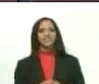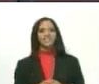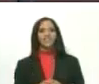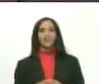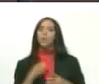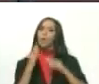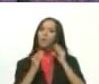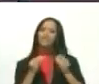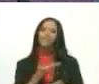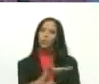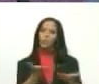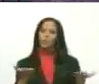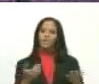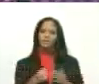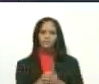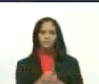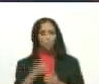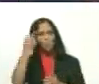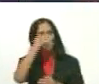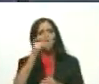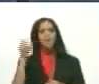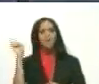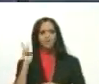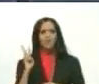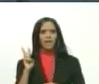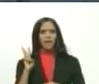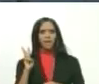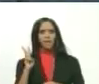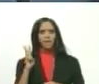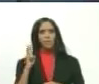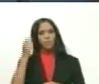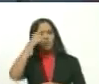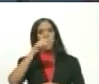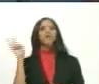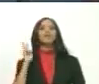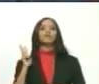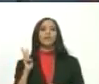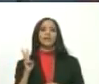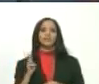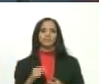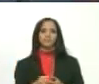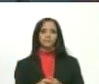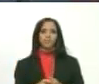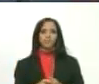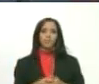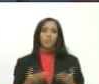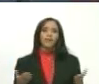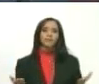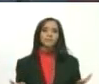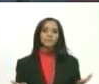conversando con ustedes, pueblo venezolano, pueblo de Venezuela. Pues